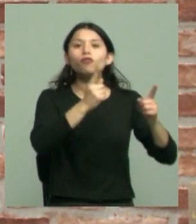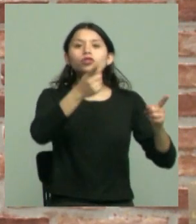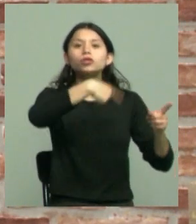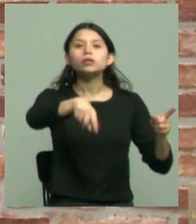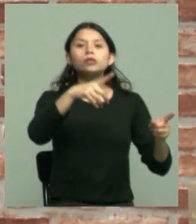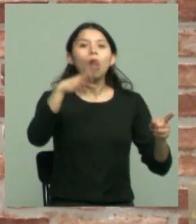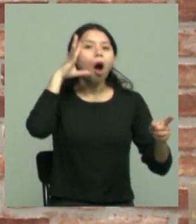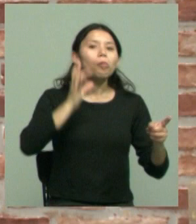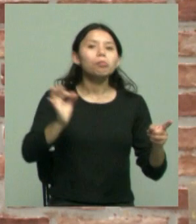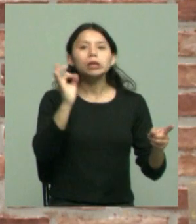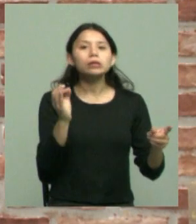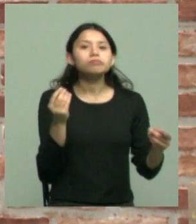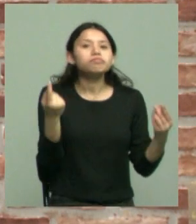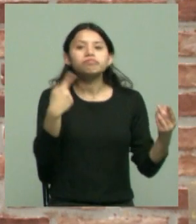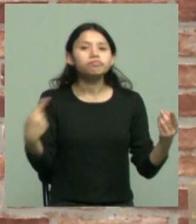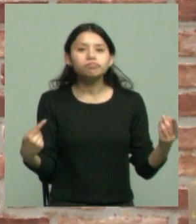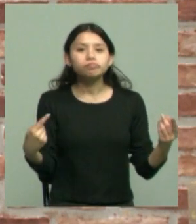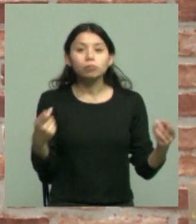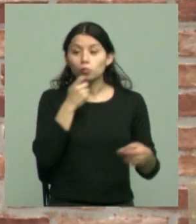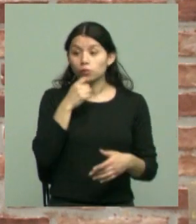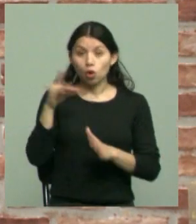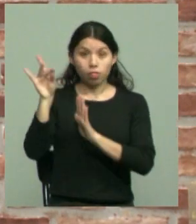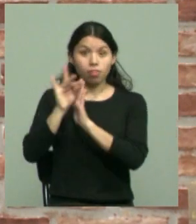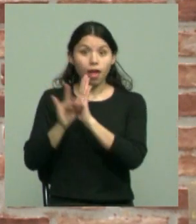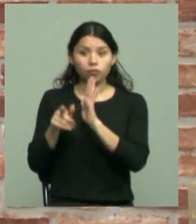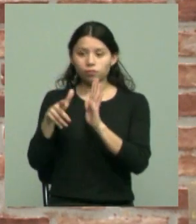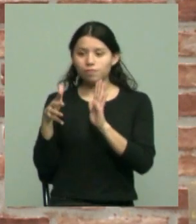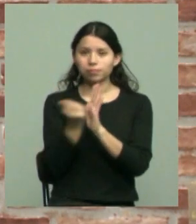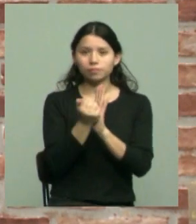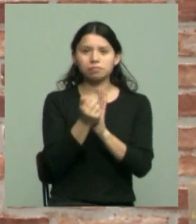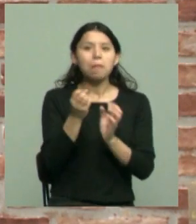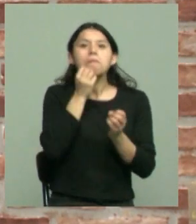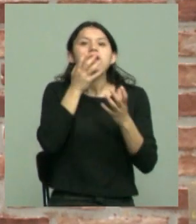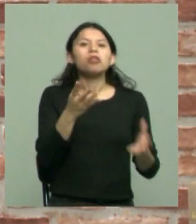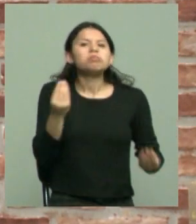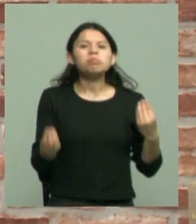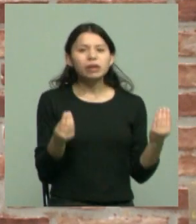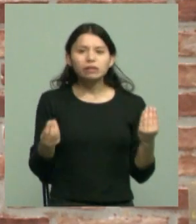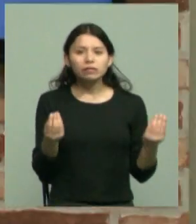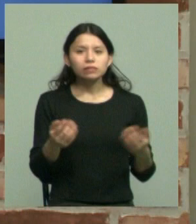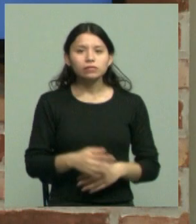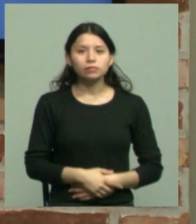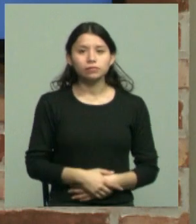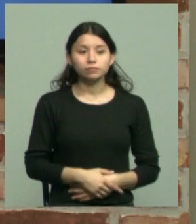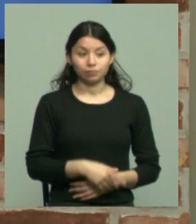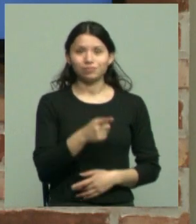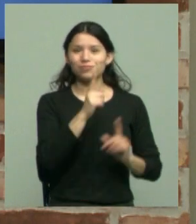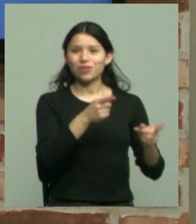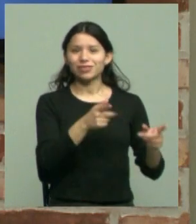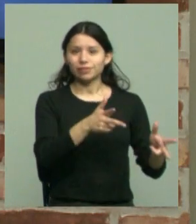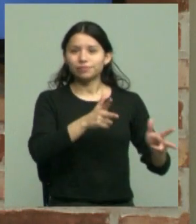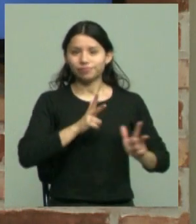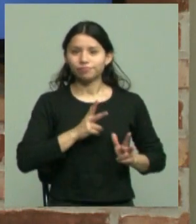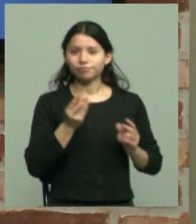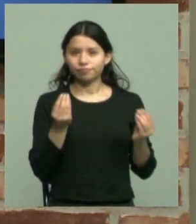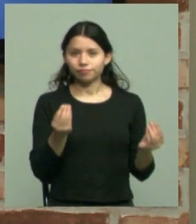pueden generar estos datos del censo 2025? En el caso de los docentes, lo que afirman es